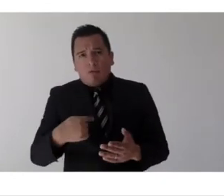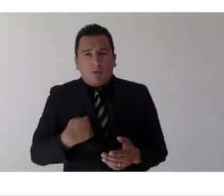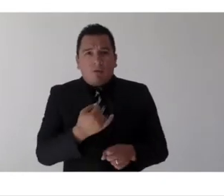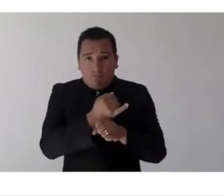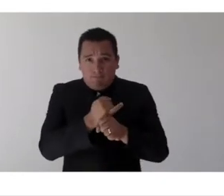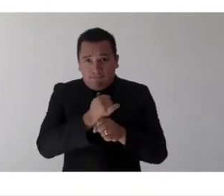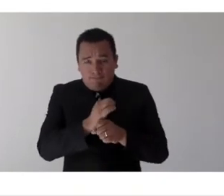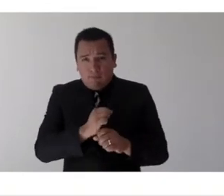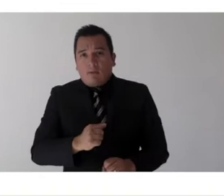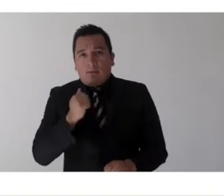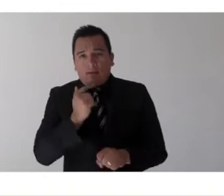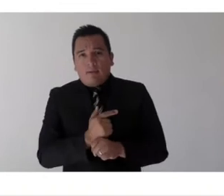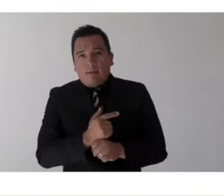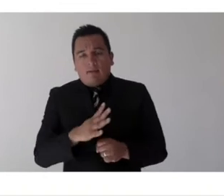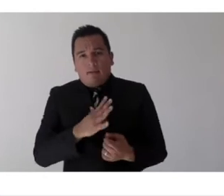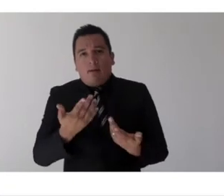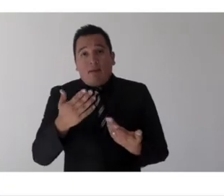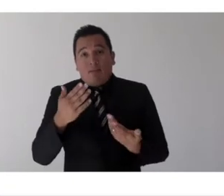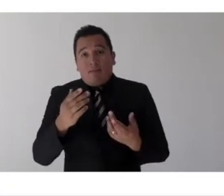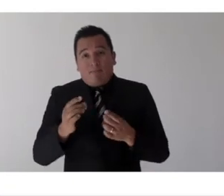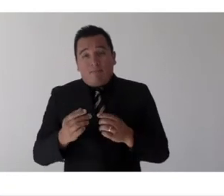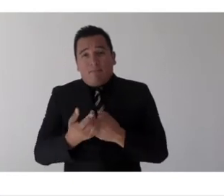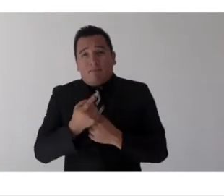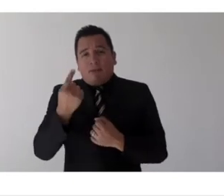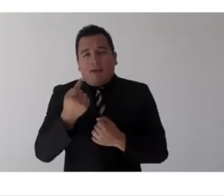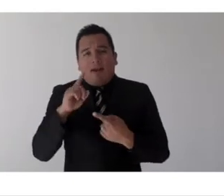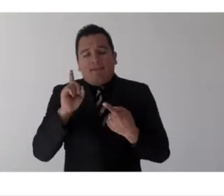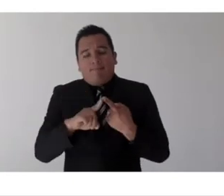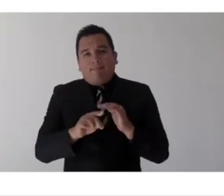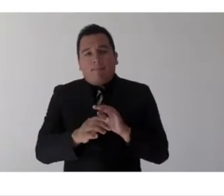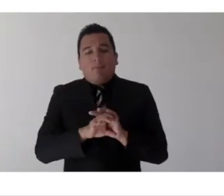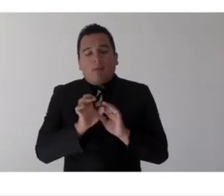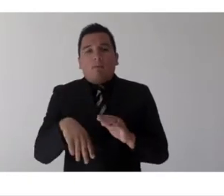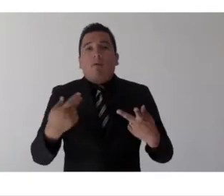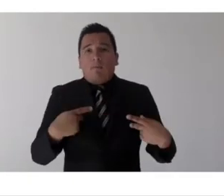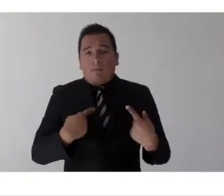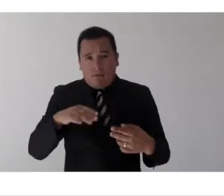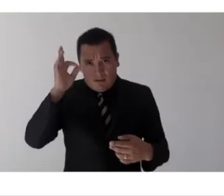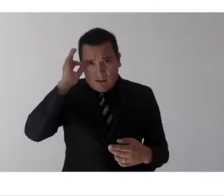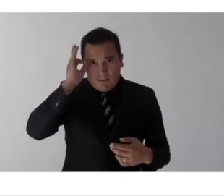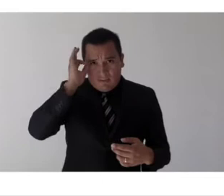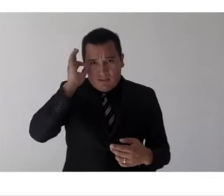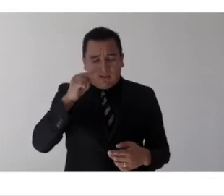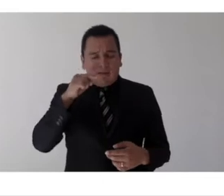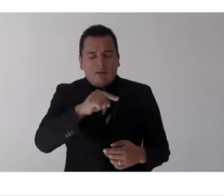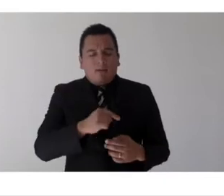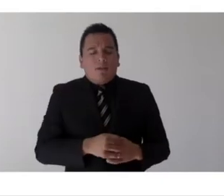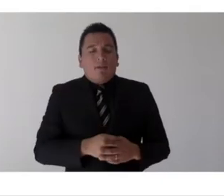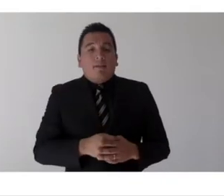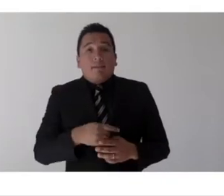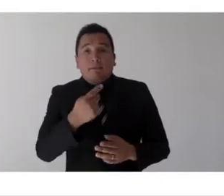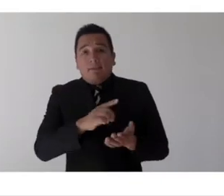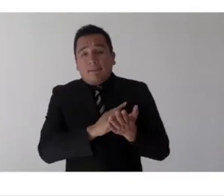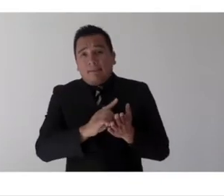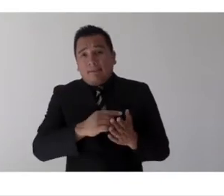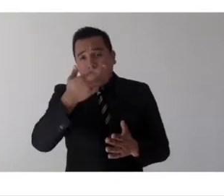fue los temas de derechos laborales de trabajadoras del hogar. Entonces la agenda de trabajo en el hogar se ha convertido en la agenda